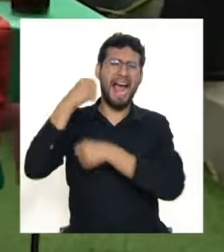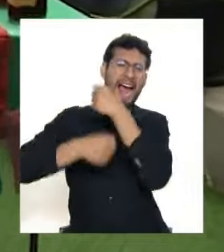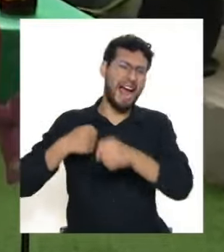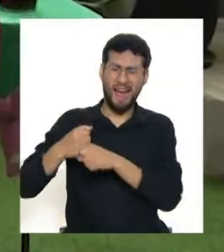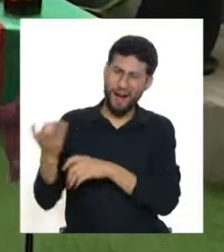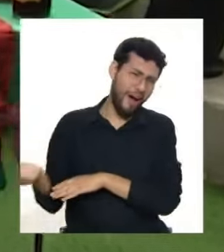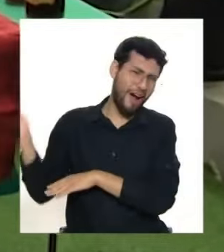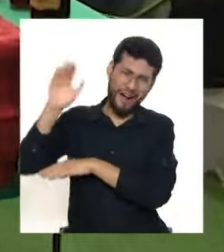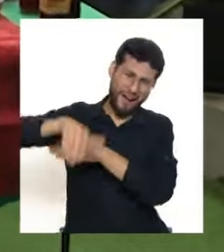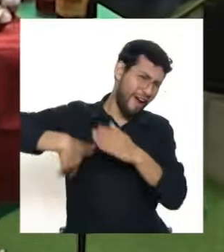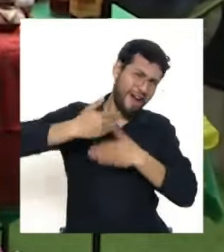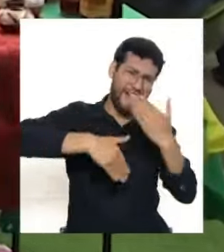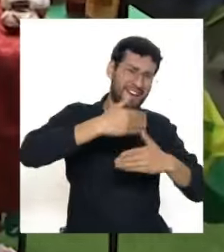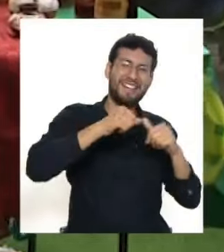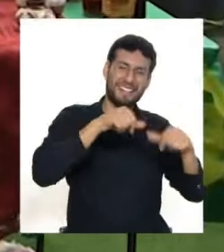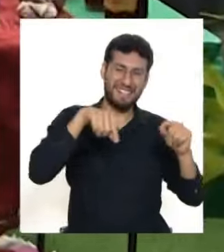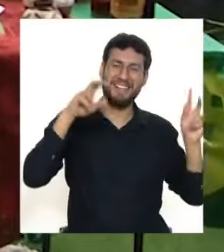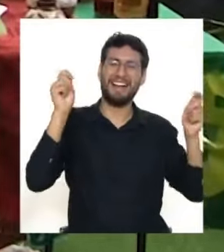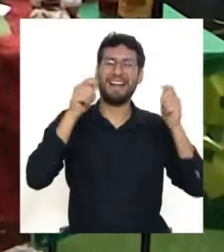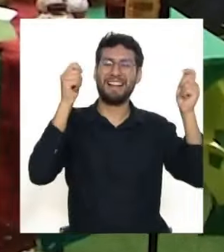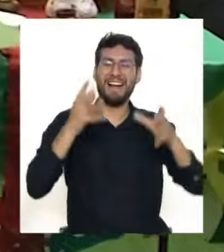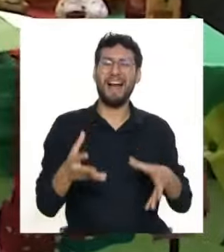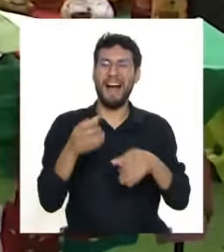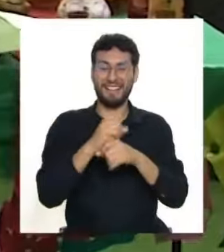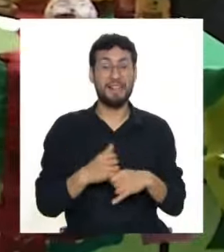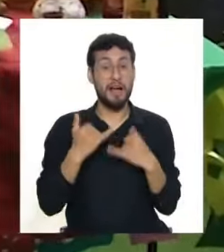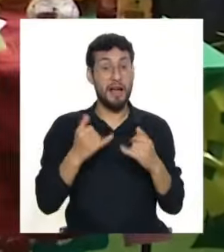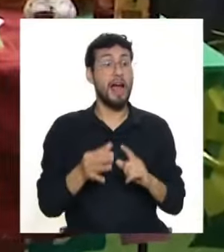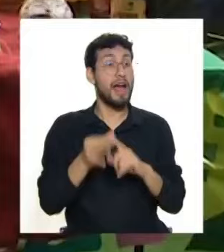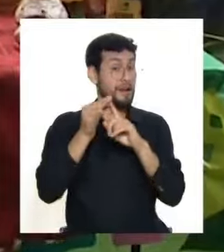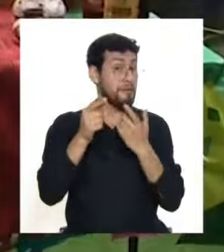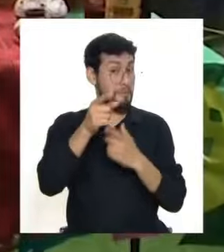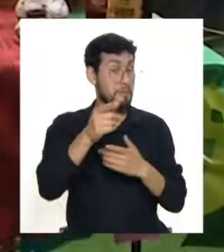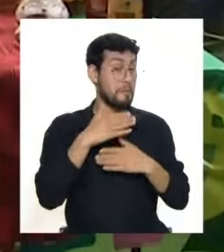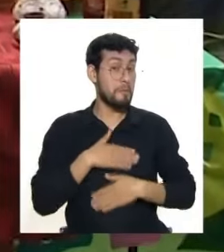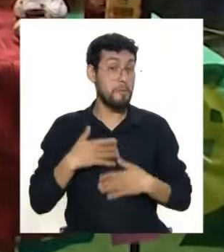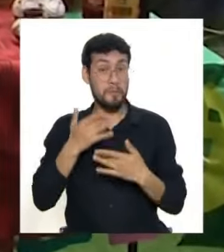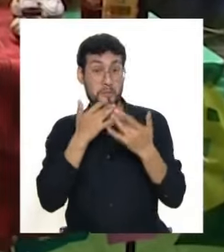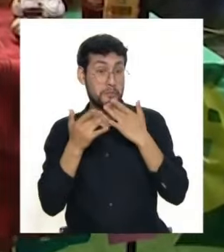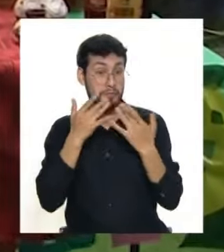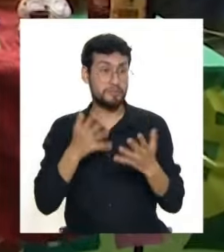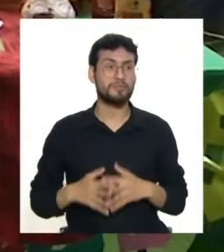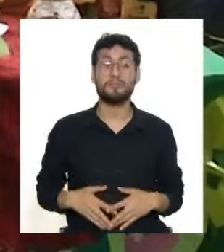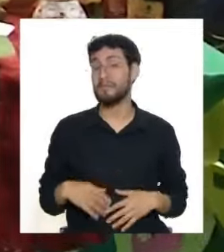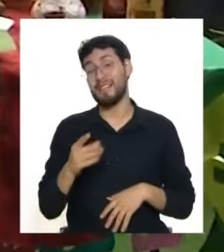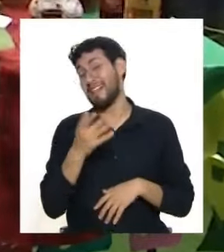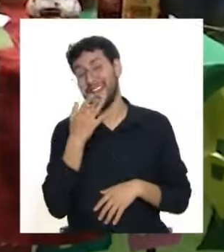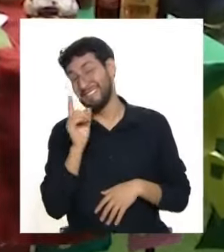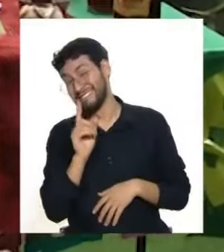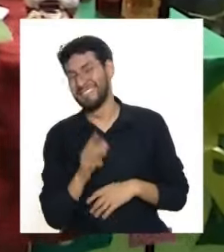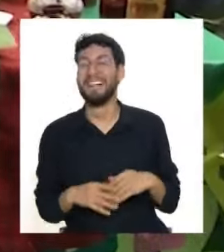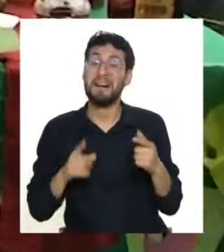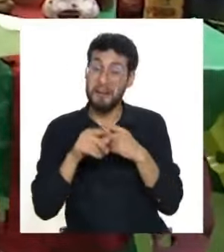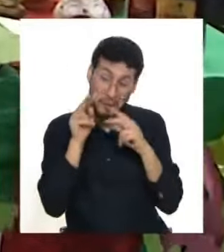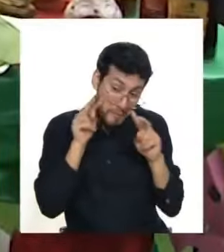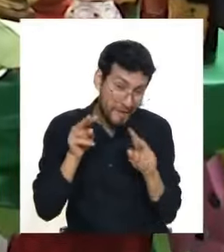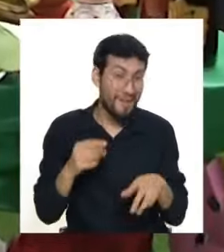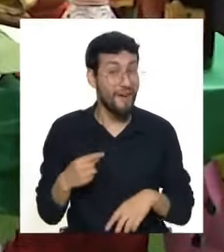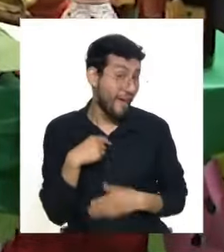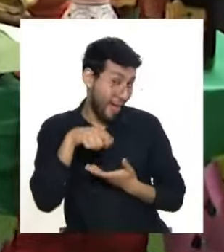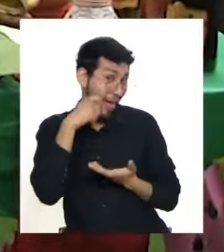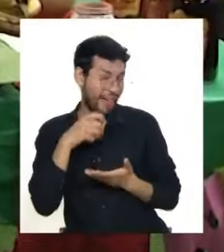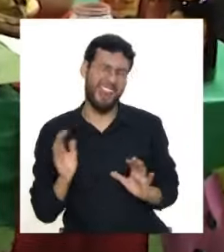365 días del año. Y hoy estamos en un lugar muy especial para que ustedes puedan degustar. Bueno, no van a poder degustar, pero van a poder mirar cómo